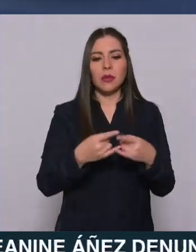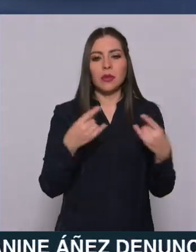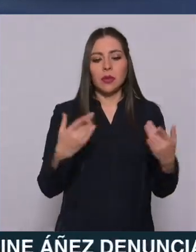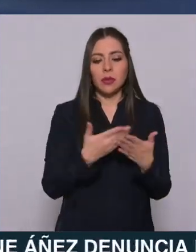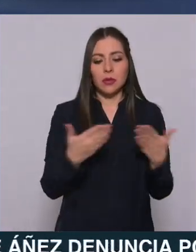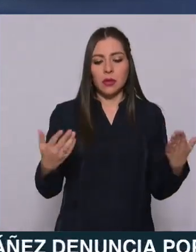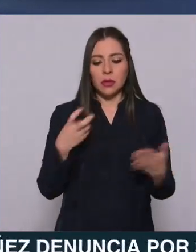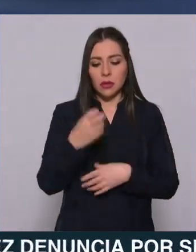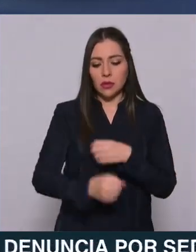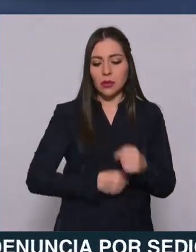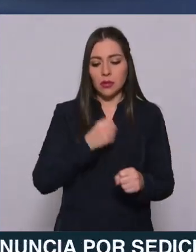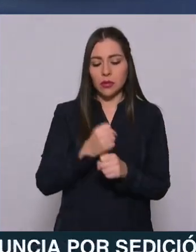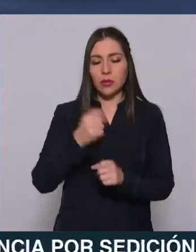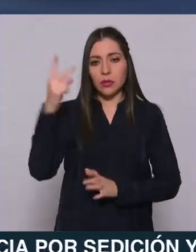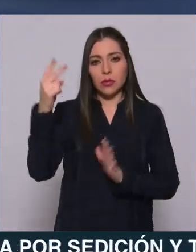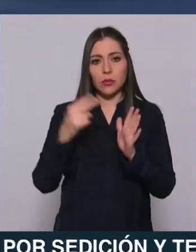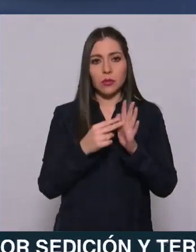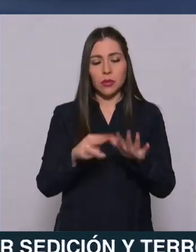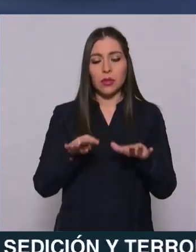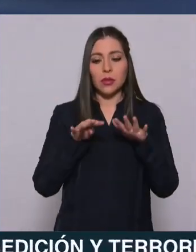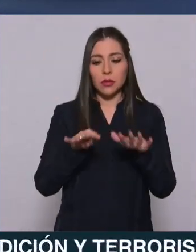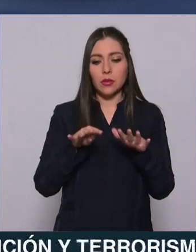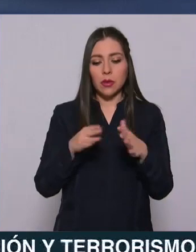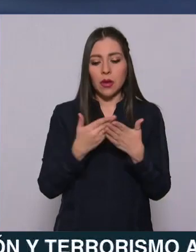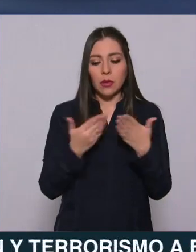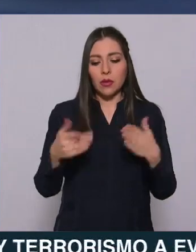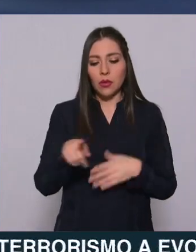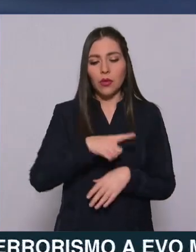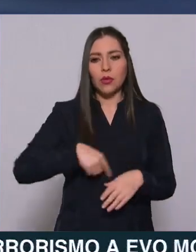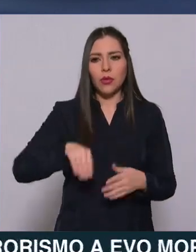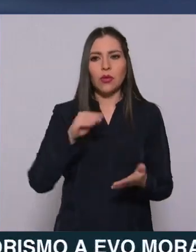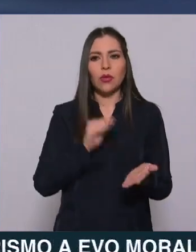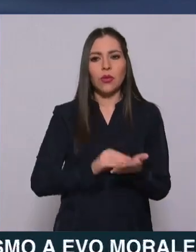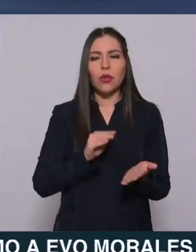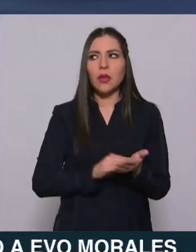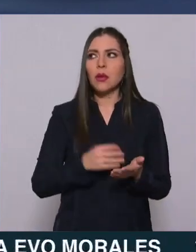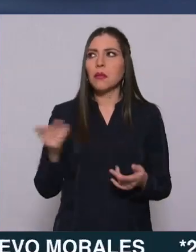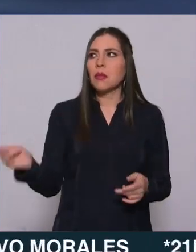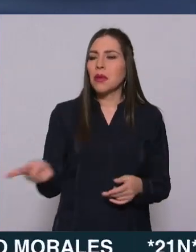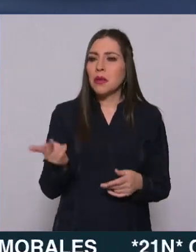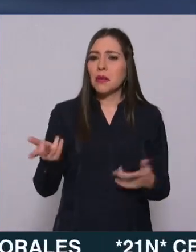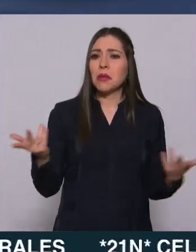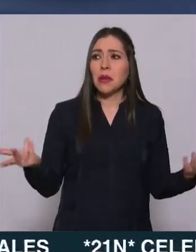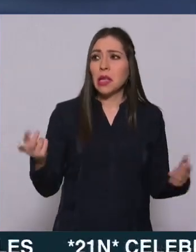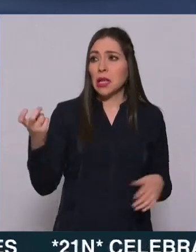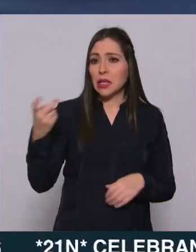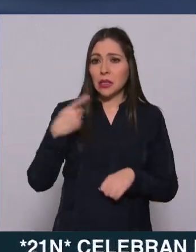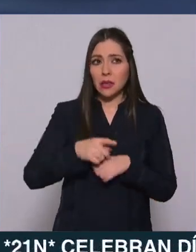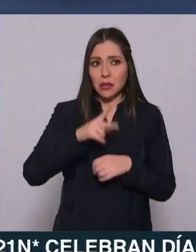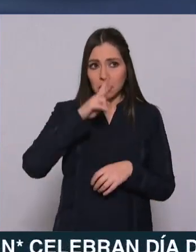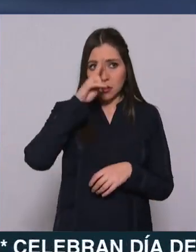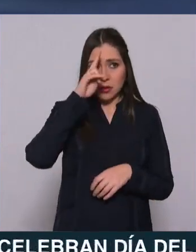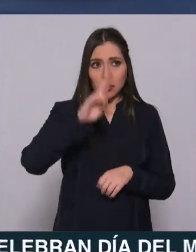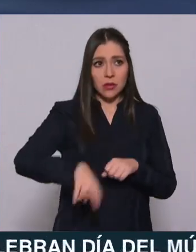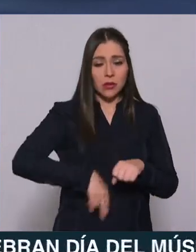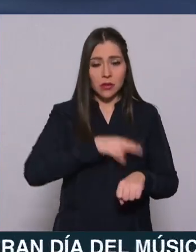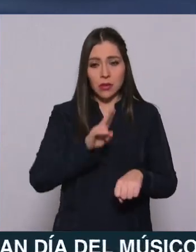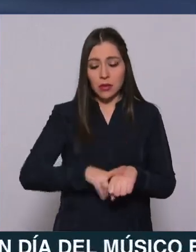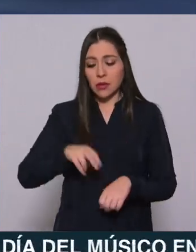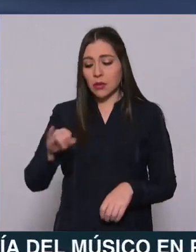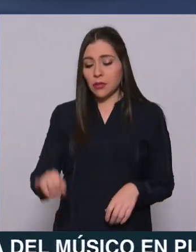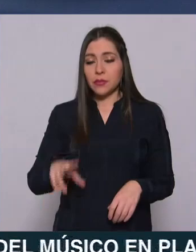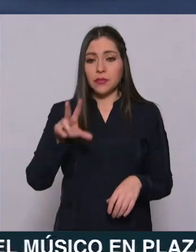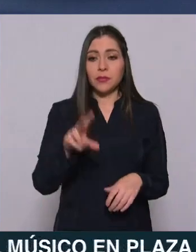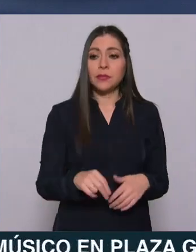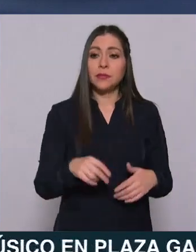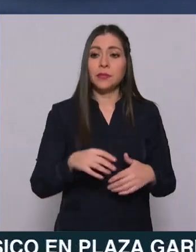el 2019, estemos todavía cuestionándonos si la violencia es normal o no. Muchas